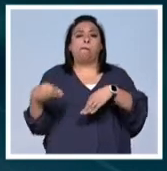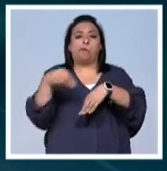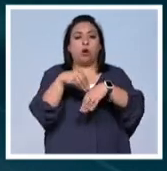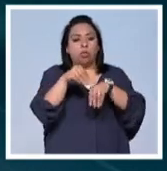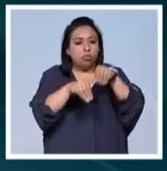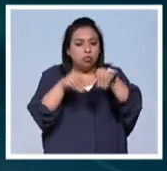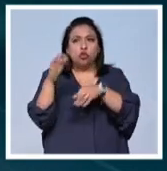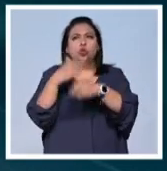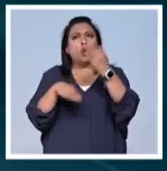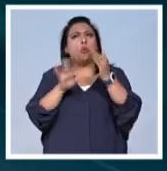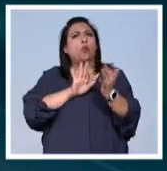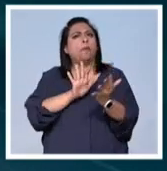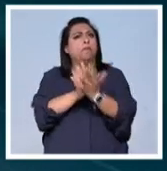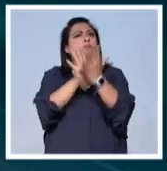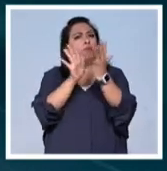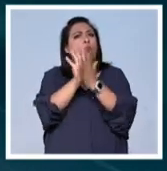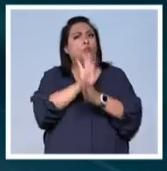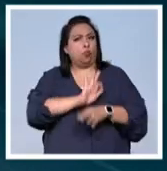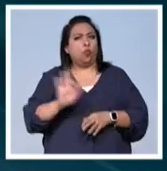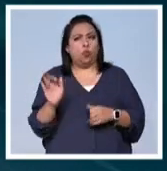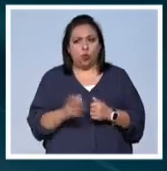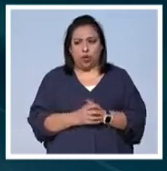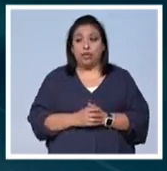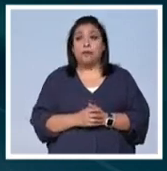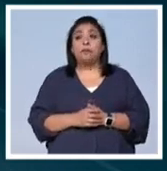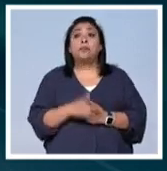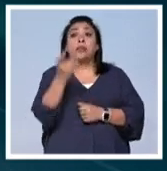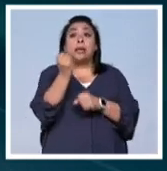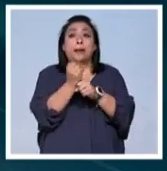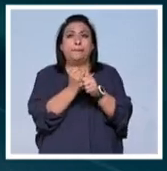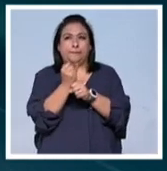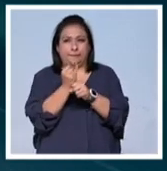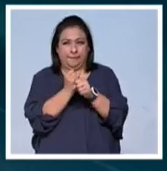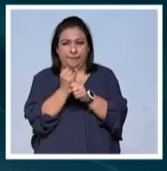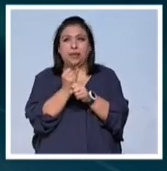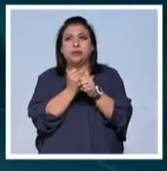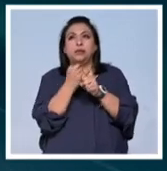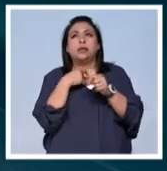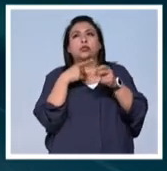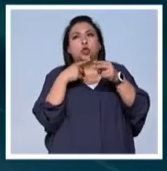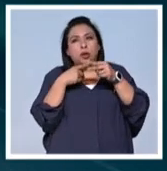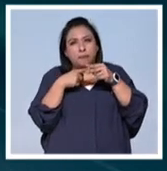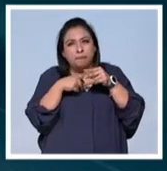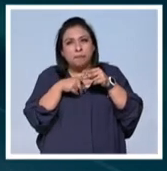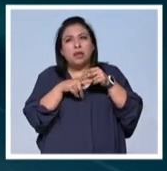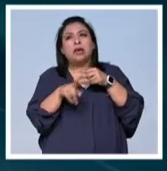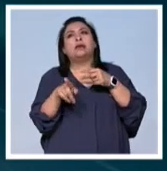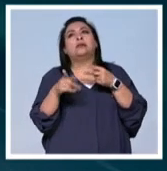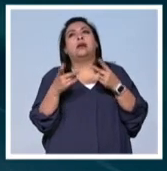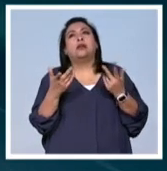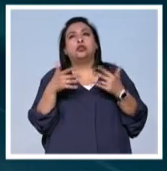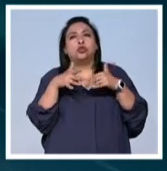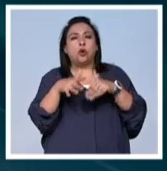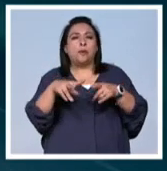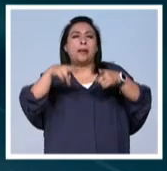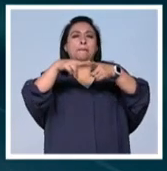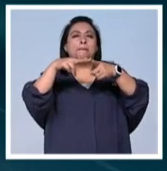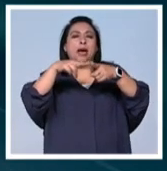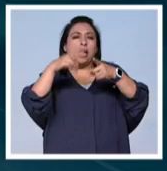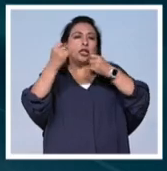en la que todos podemos participar la investigación inicial tuvo que ver con parques